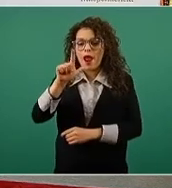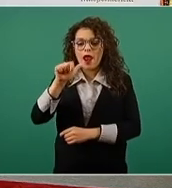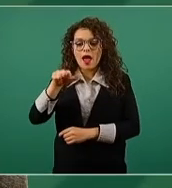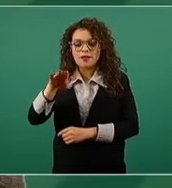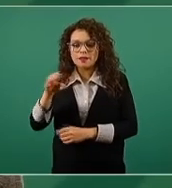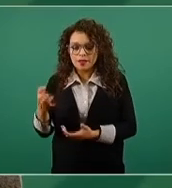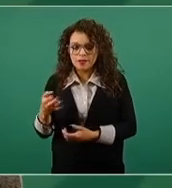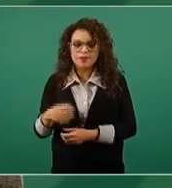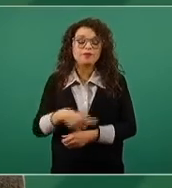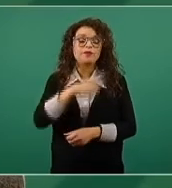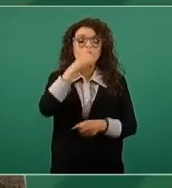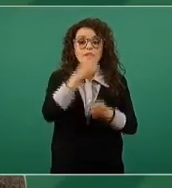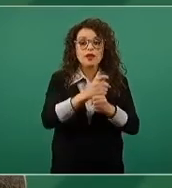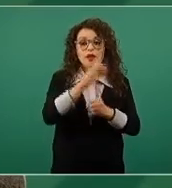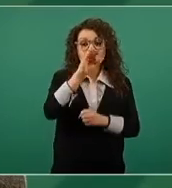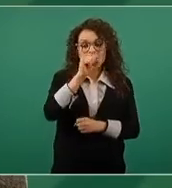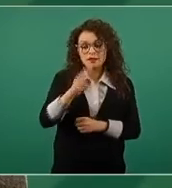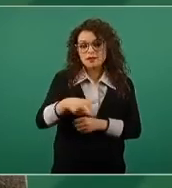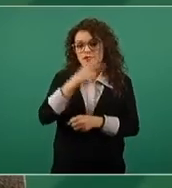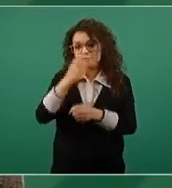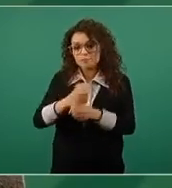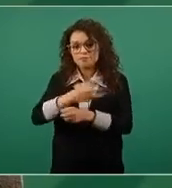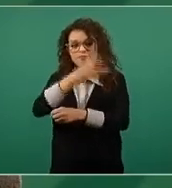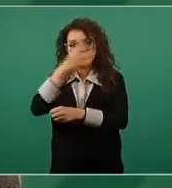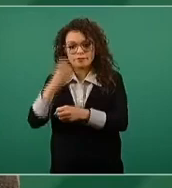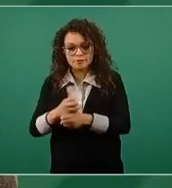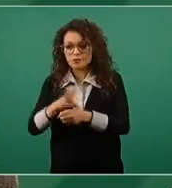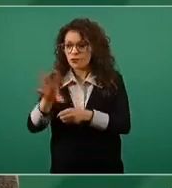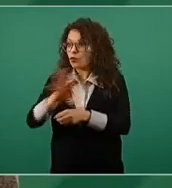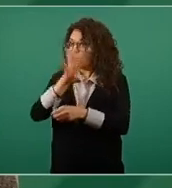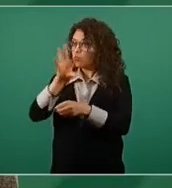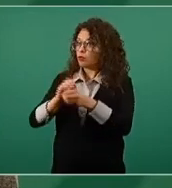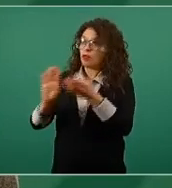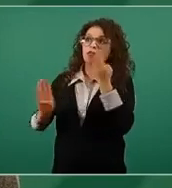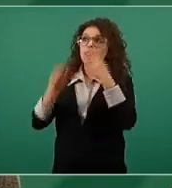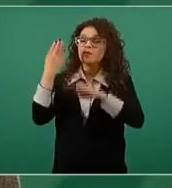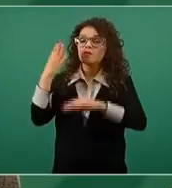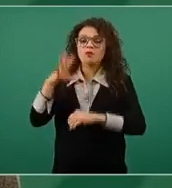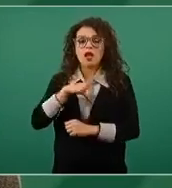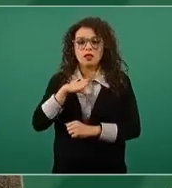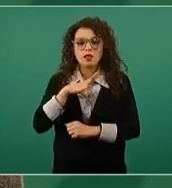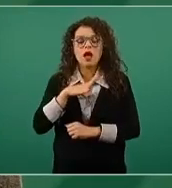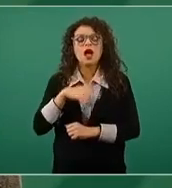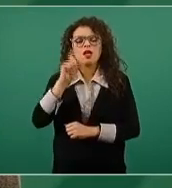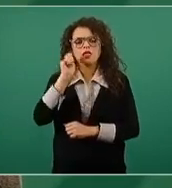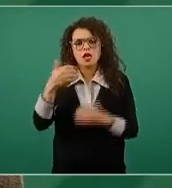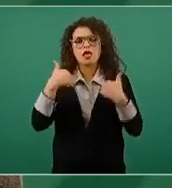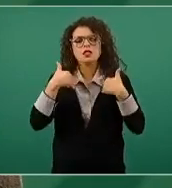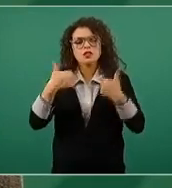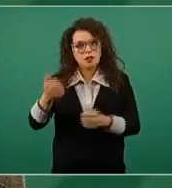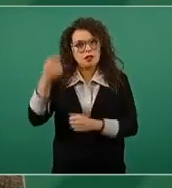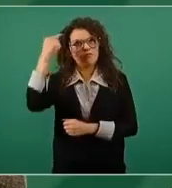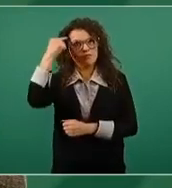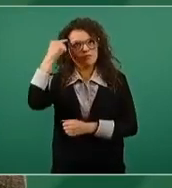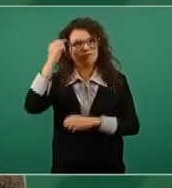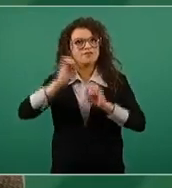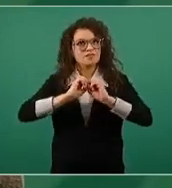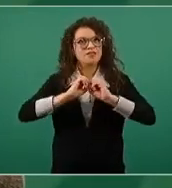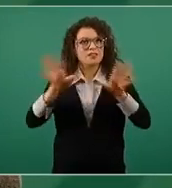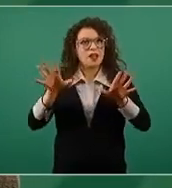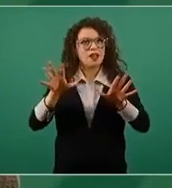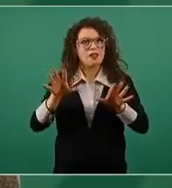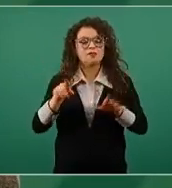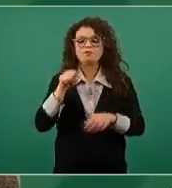fase 2, fase 3, tenemos en todo el mundo una confianza razonable de que